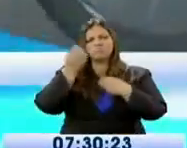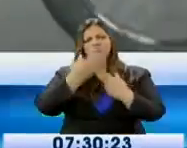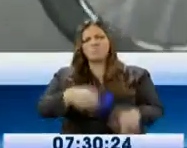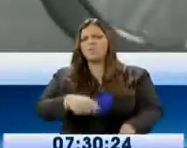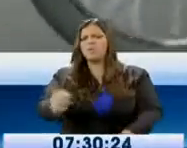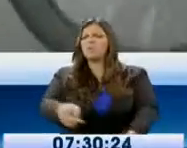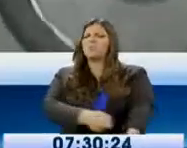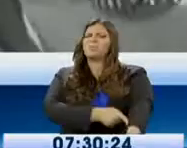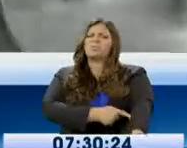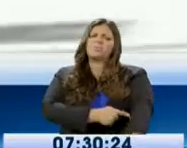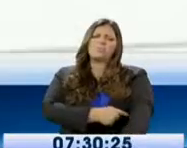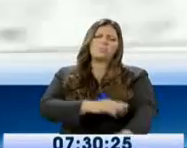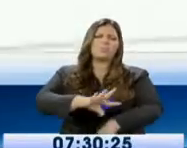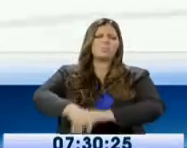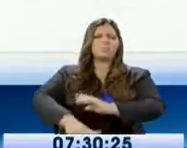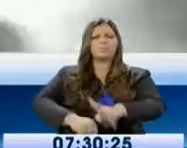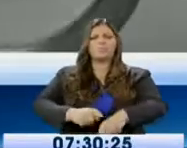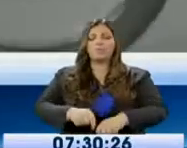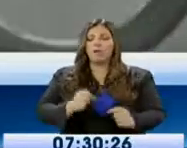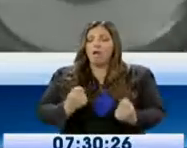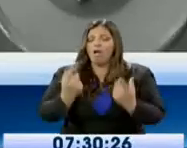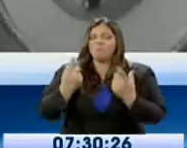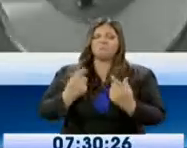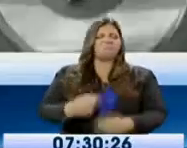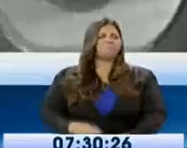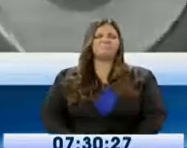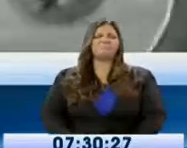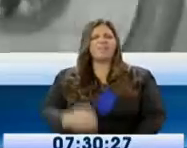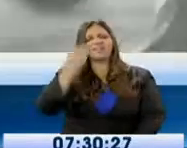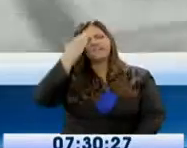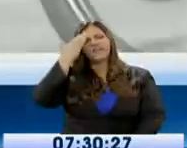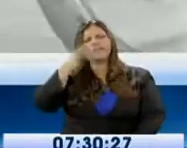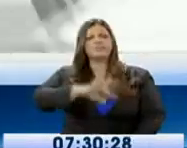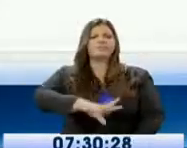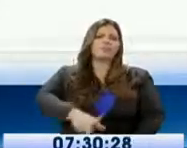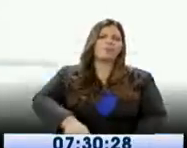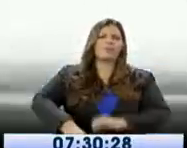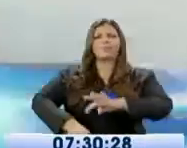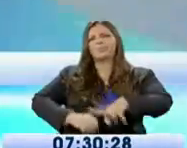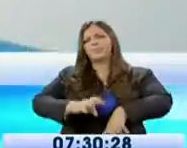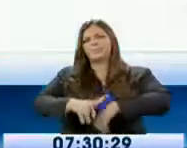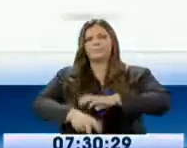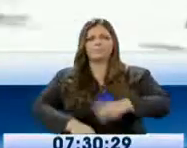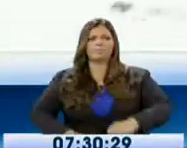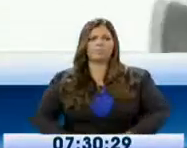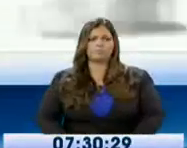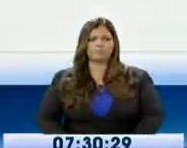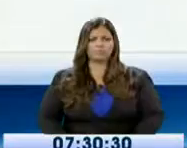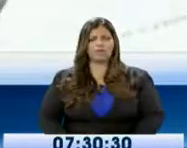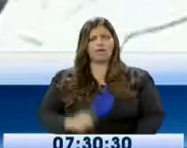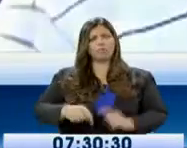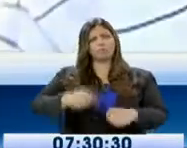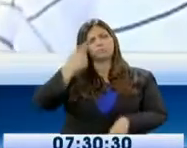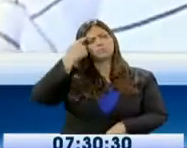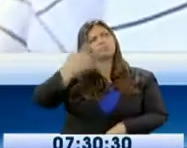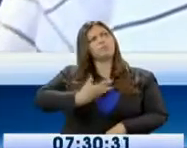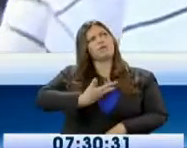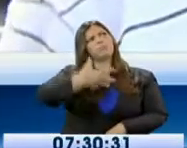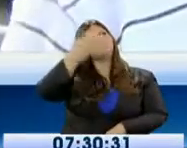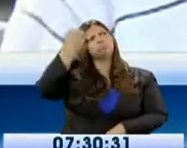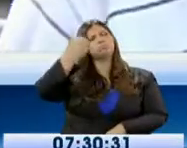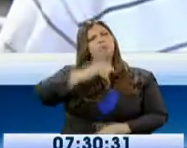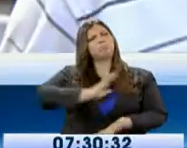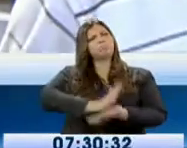esos ya casi ni les asombra. La ciudadanía no puede estar confiada en que va a salir bien y de repente lo